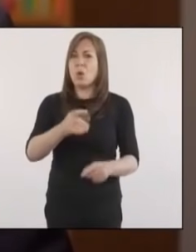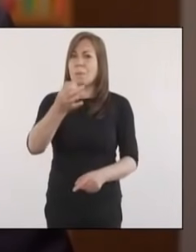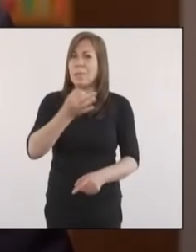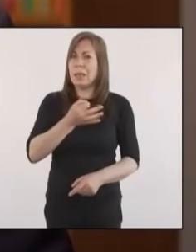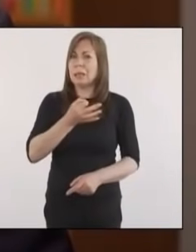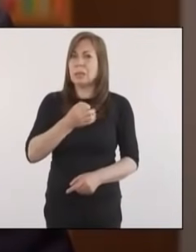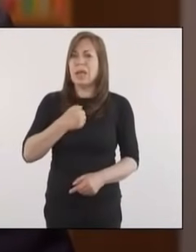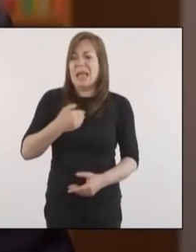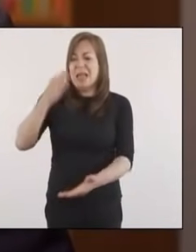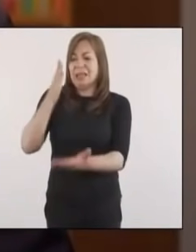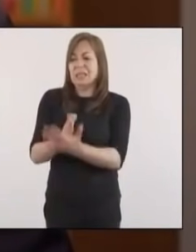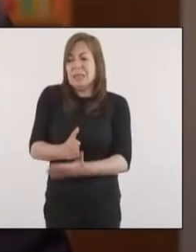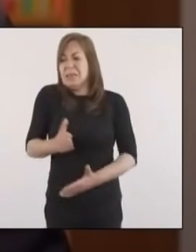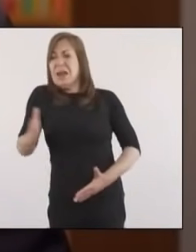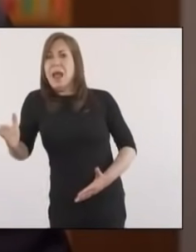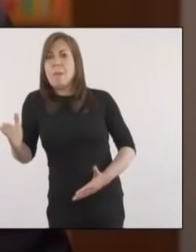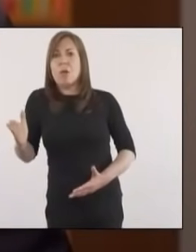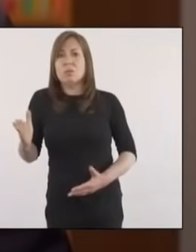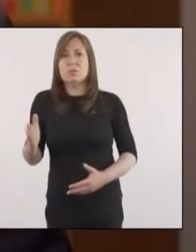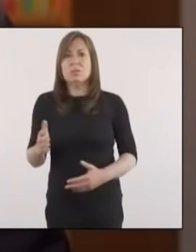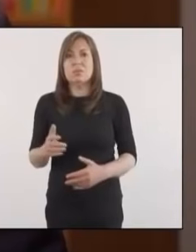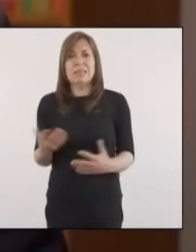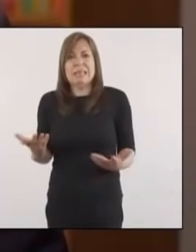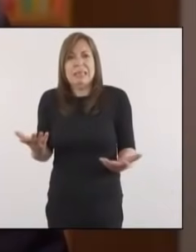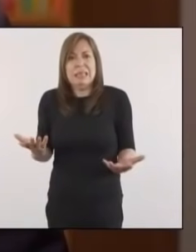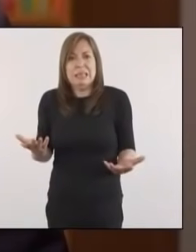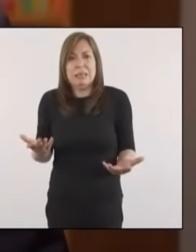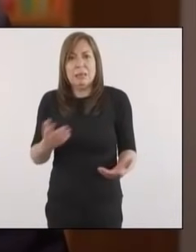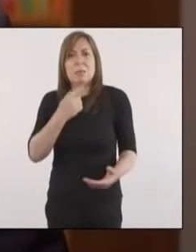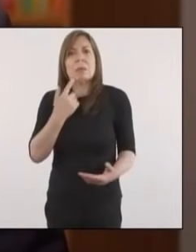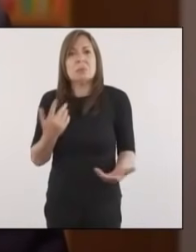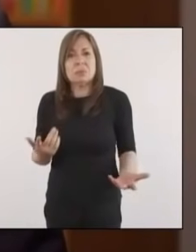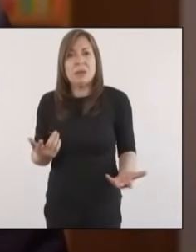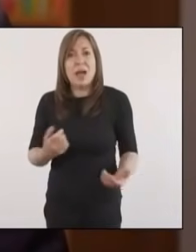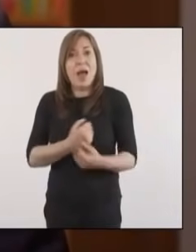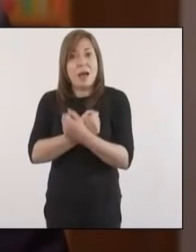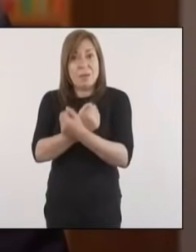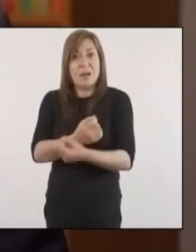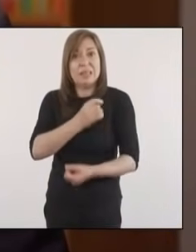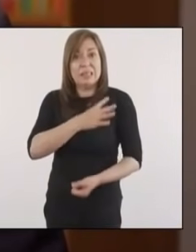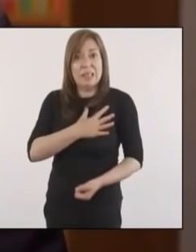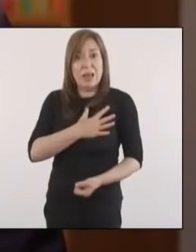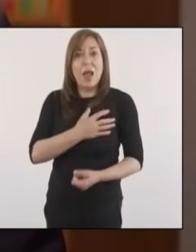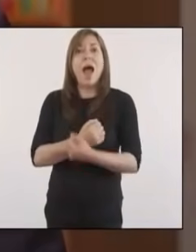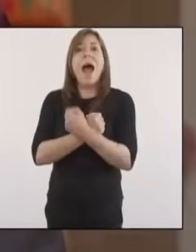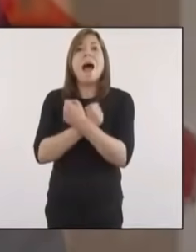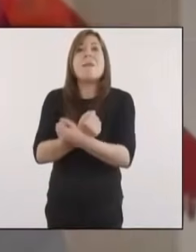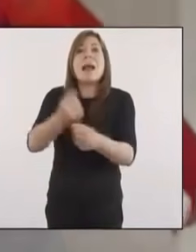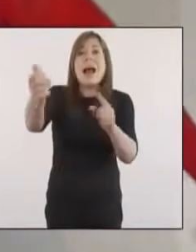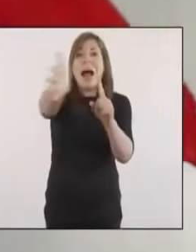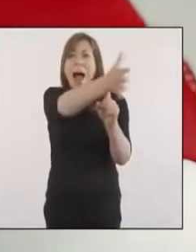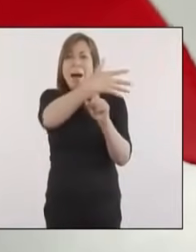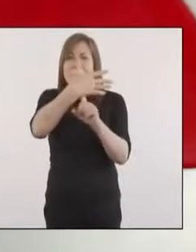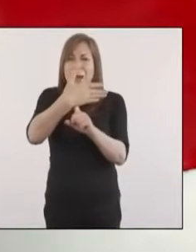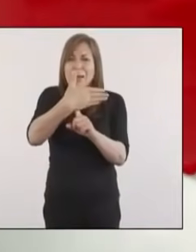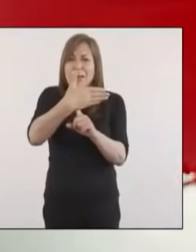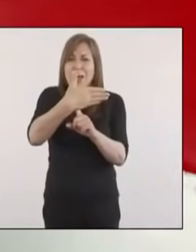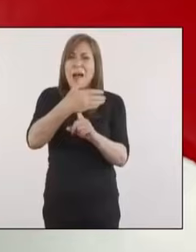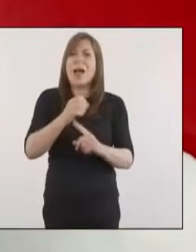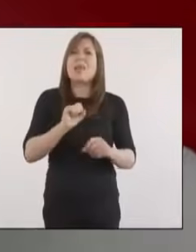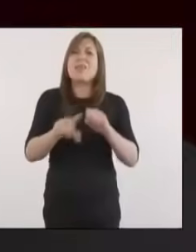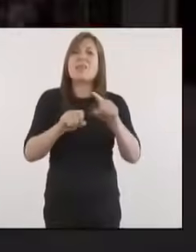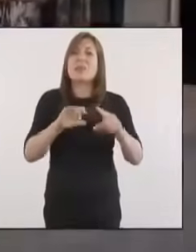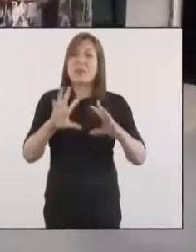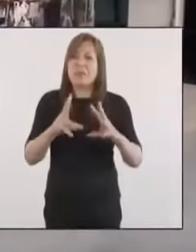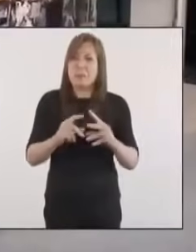Algunos dicen que soy extremo. Y siempre les pregunto, ¿extremo en qué? ¿En amar a Chile? ¿En amar la patria? ¿En defender